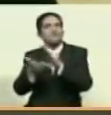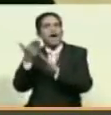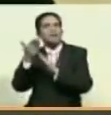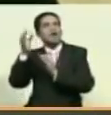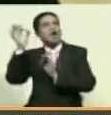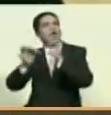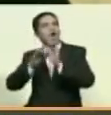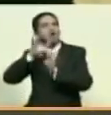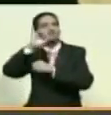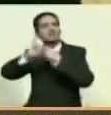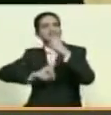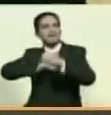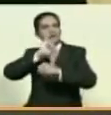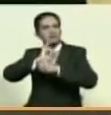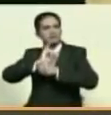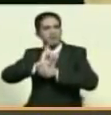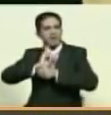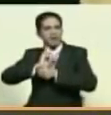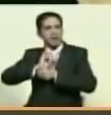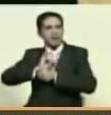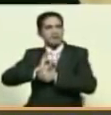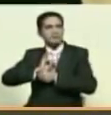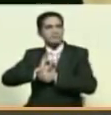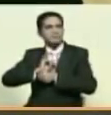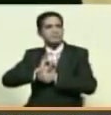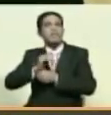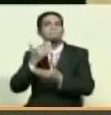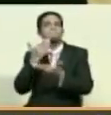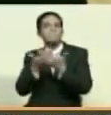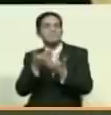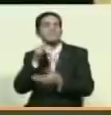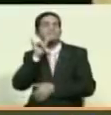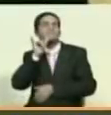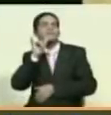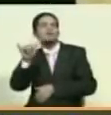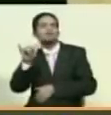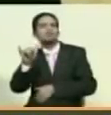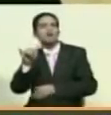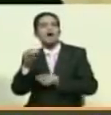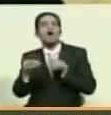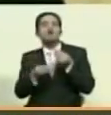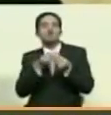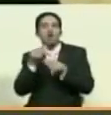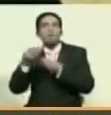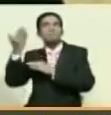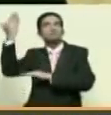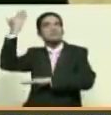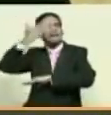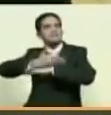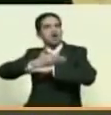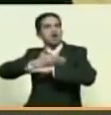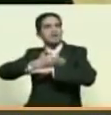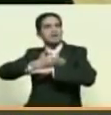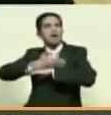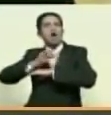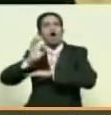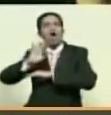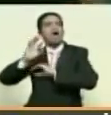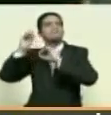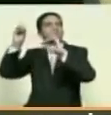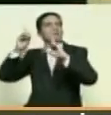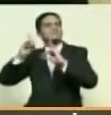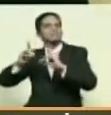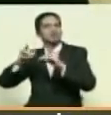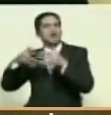a la Corte Internacional de Justicia, la denuncia de cómo las sanciones o las medidas unilaterales